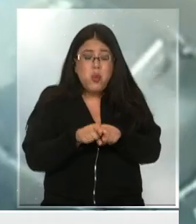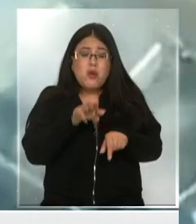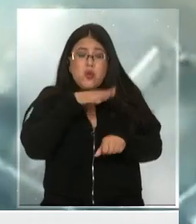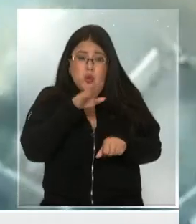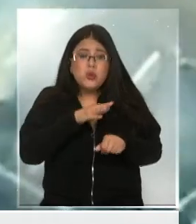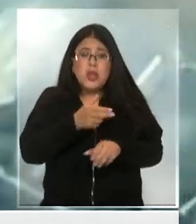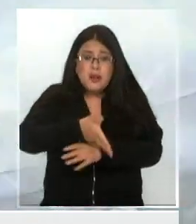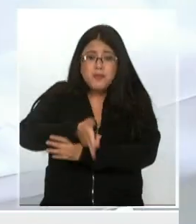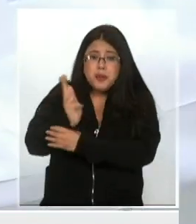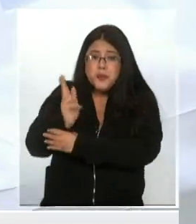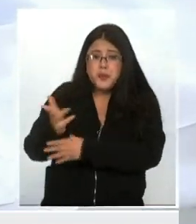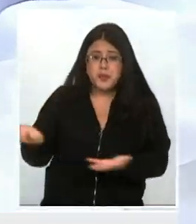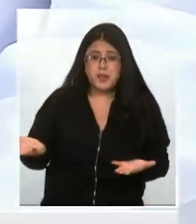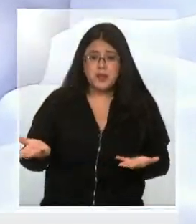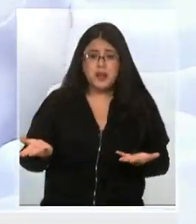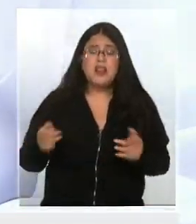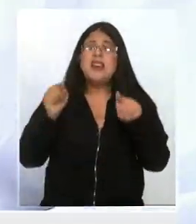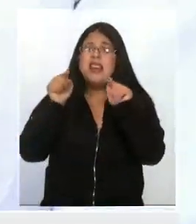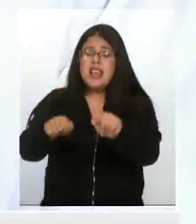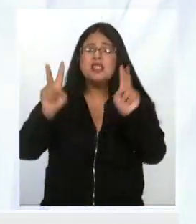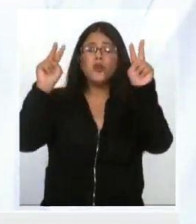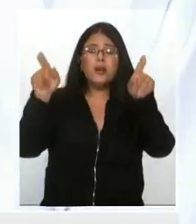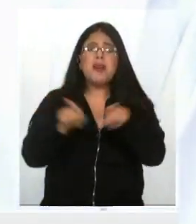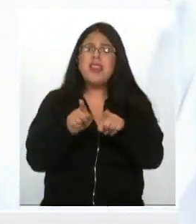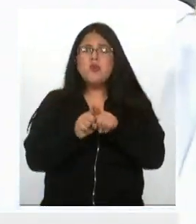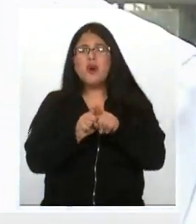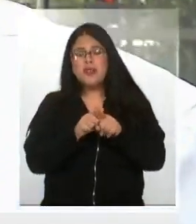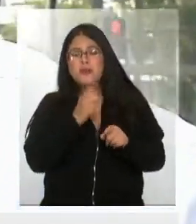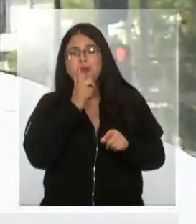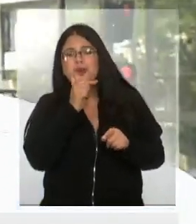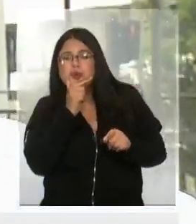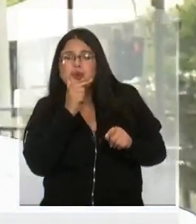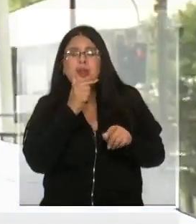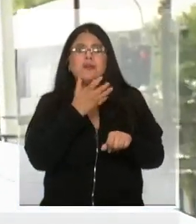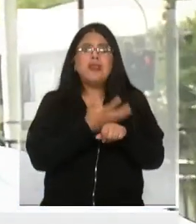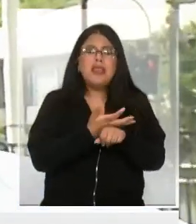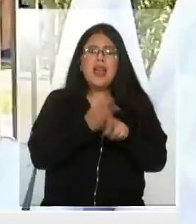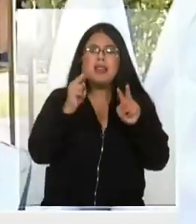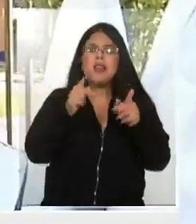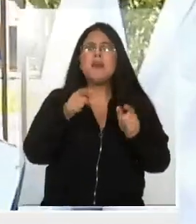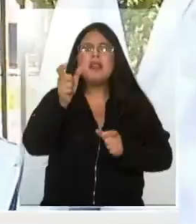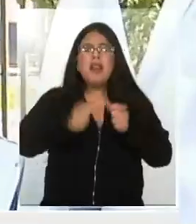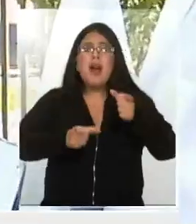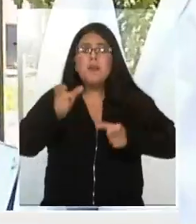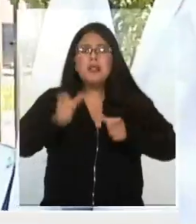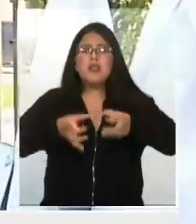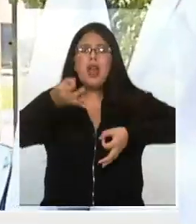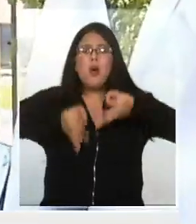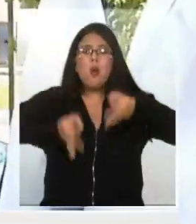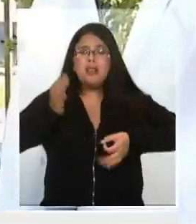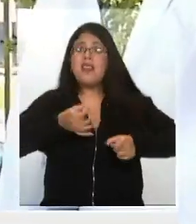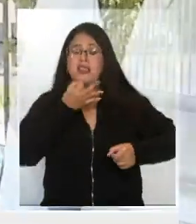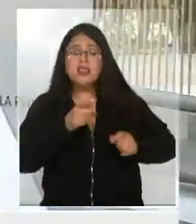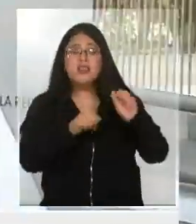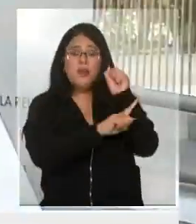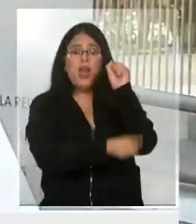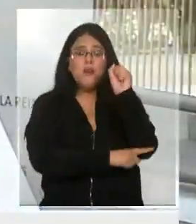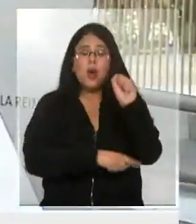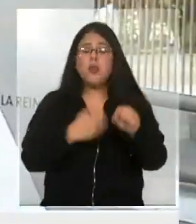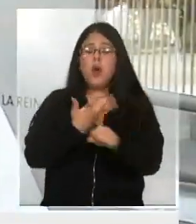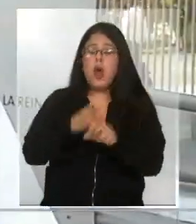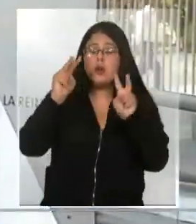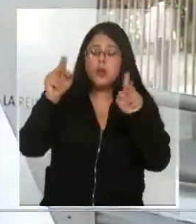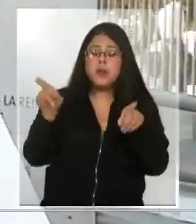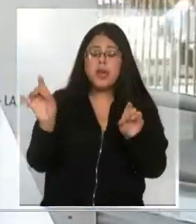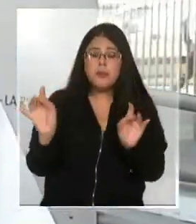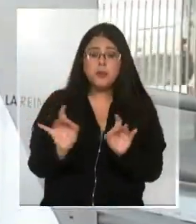los atacantes? Ese es un hecho valorativo que queda al arbitrio de los jueces, dicen los abogados. Hay una receta en la cual